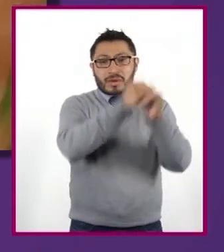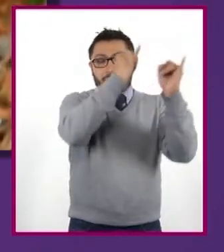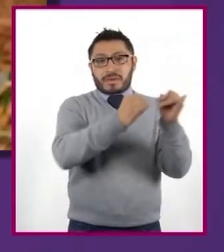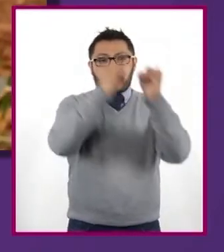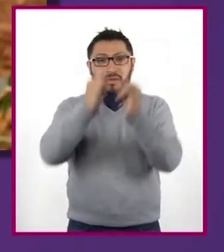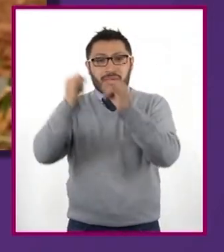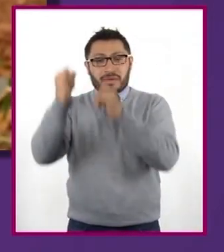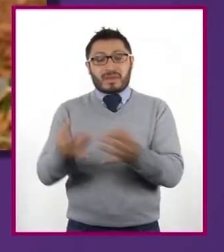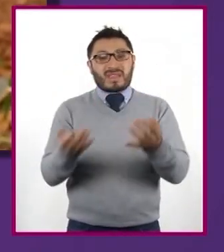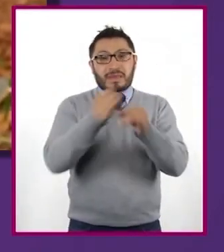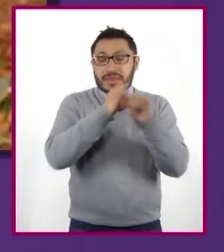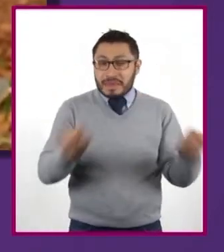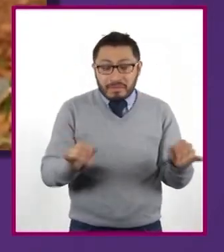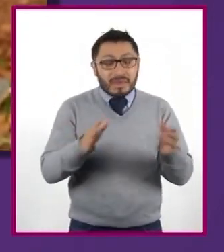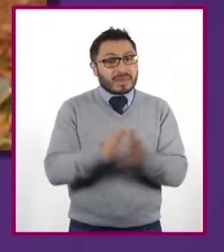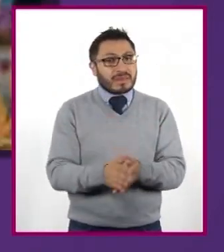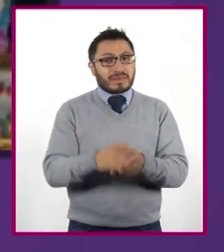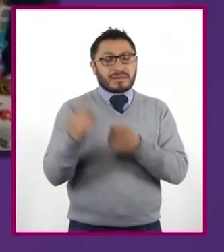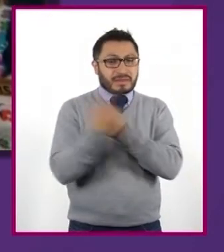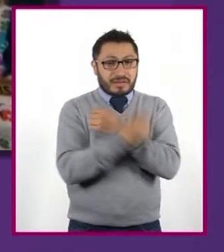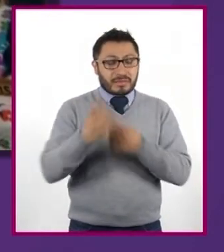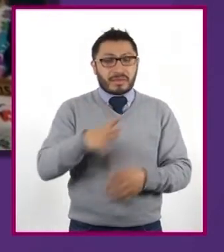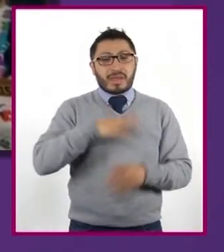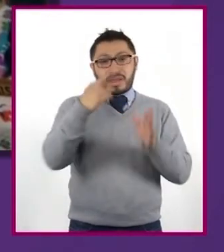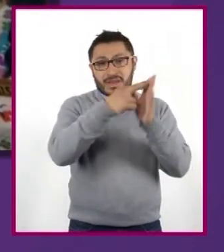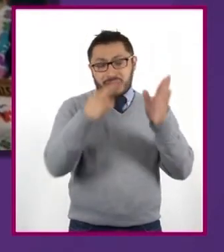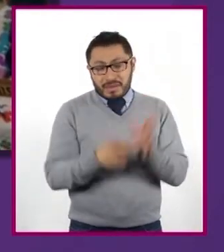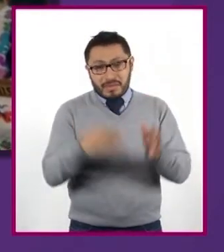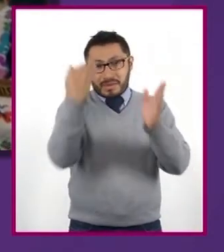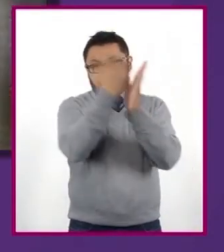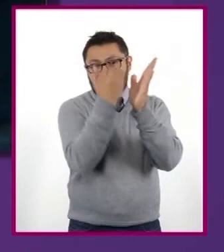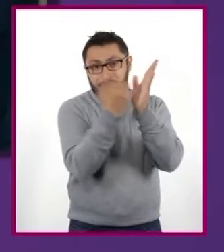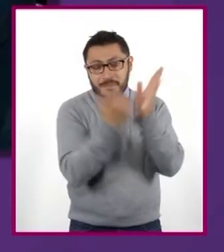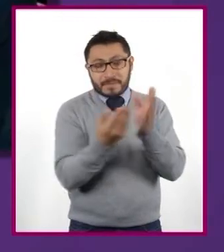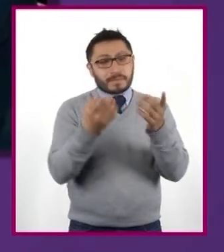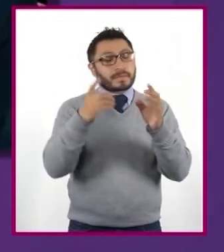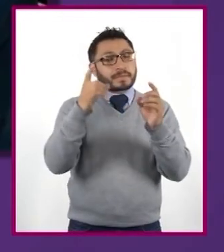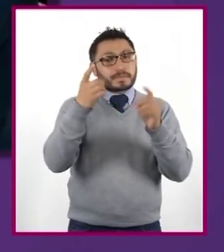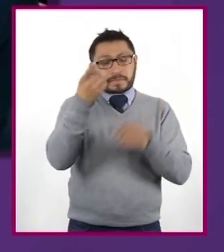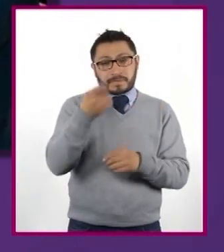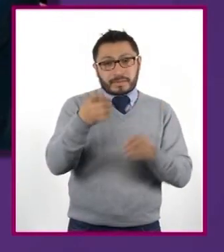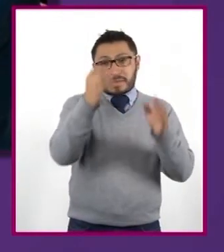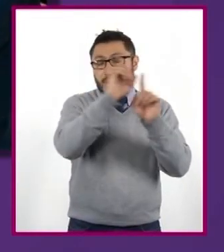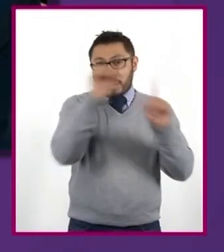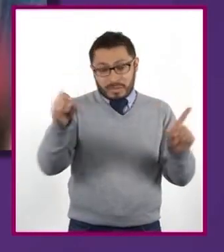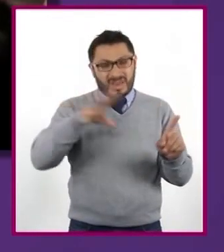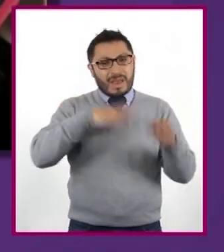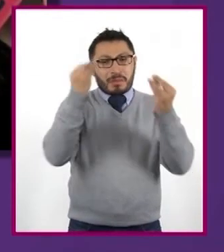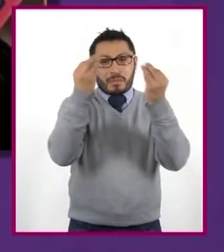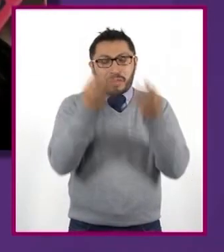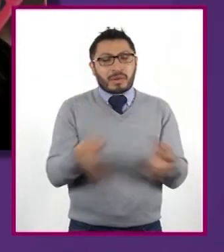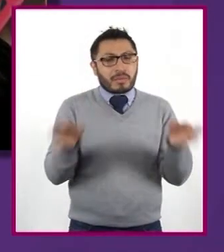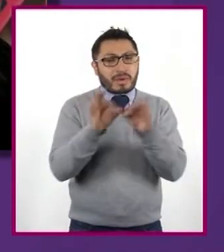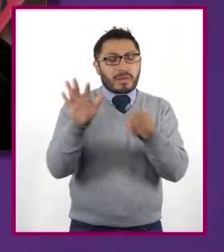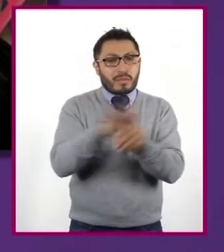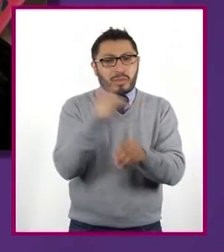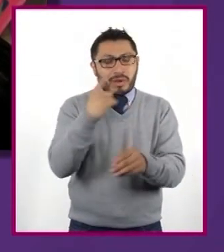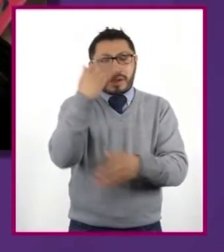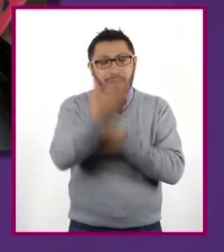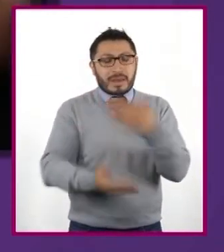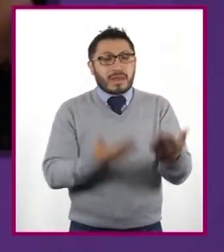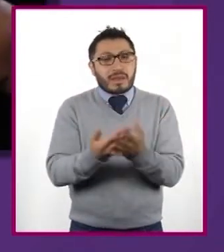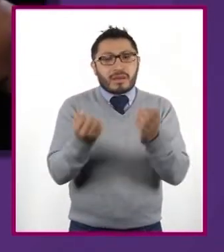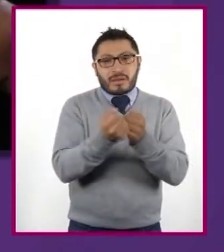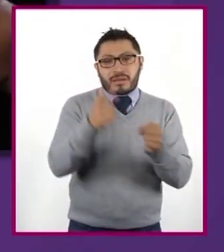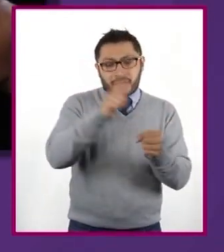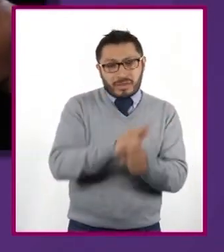autónomos. Cuentan con reglamentos, estatutos y procedimientos y adquieren gran importancia porque prestan servicios